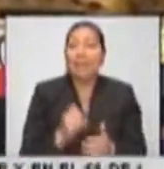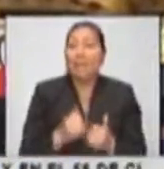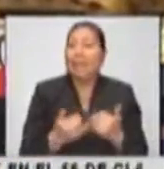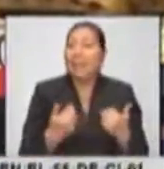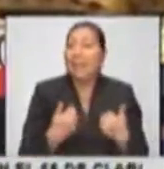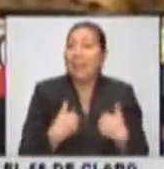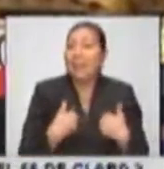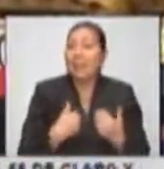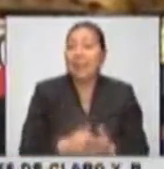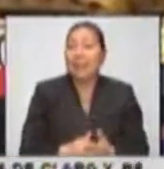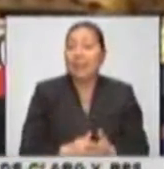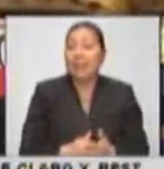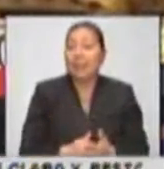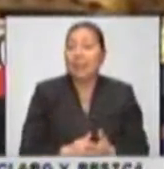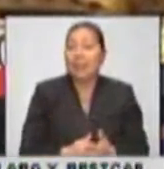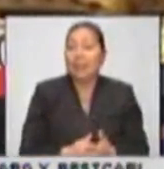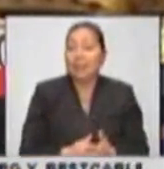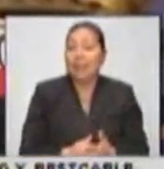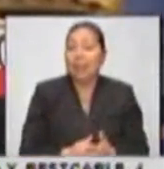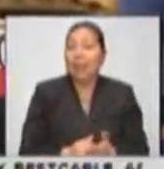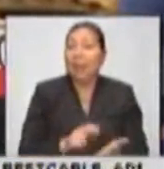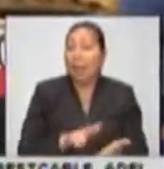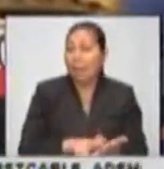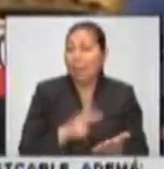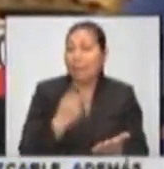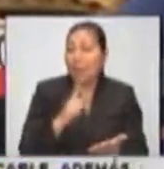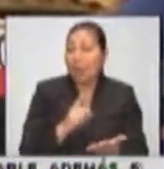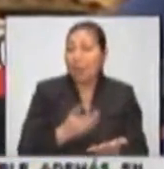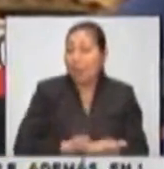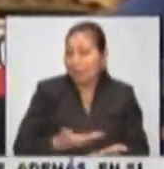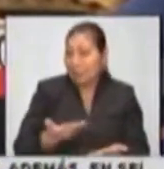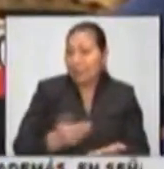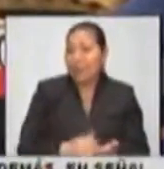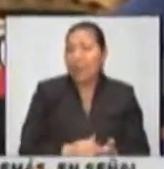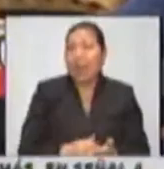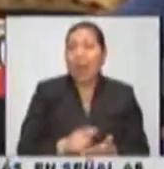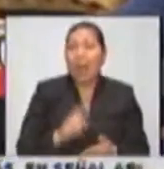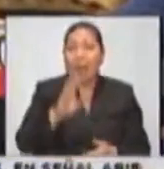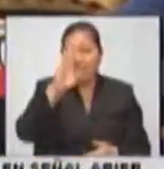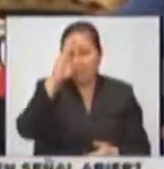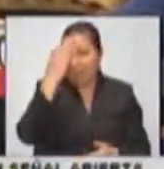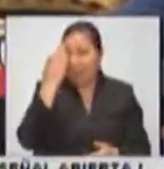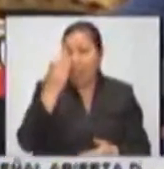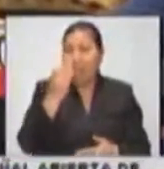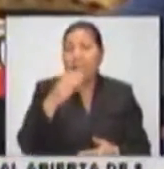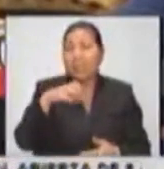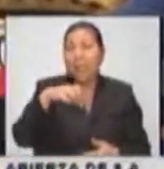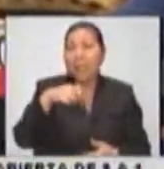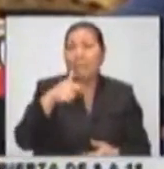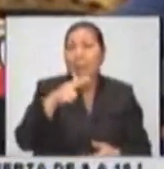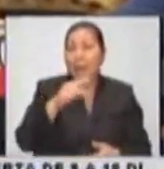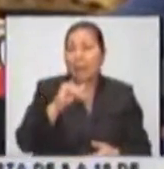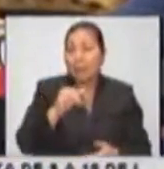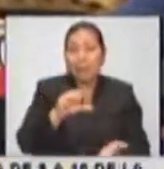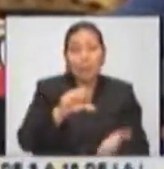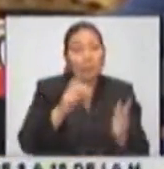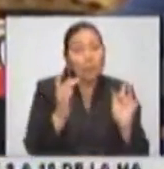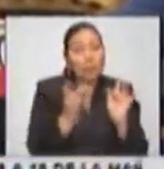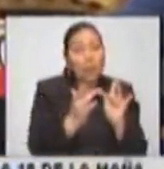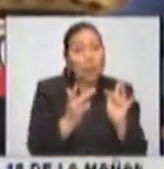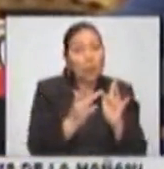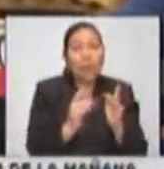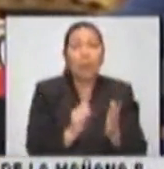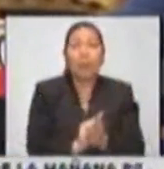obtener una nota aprobatoria para que pase a París. Es decir, hemos hecho contactos,